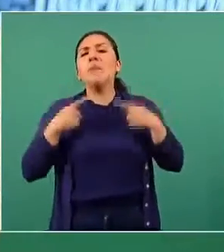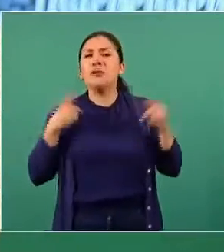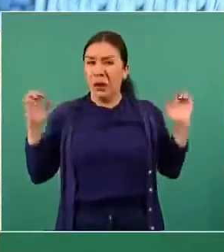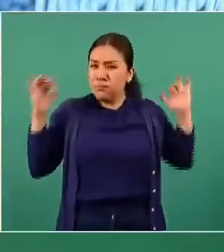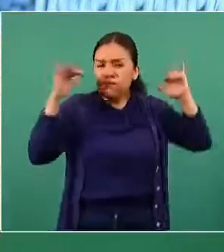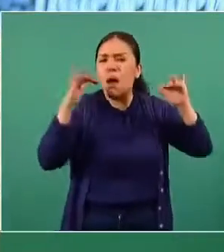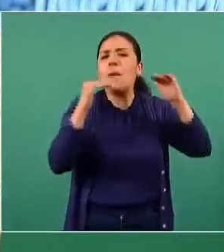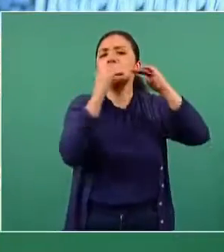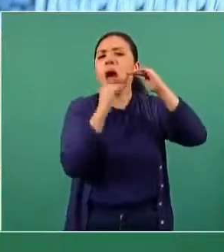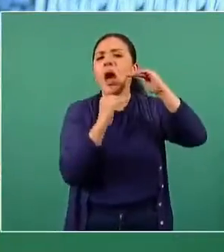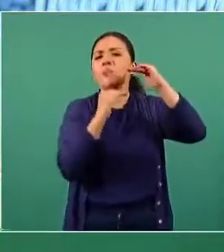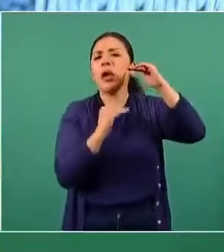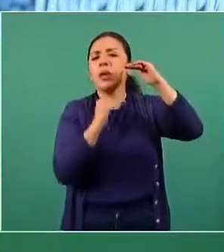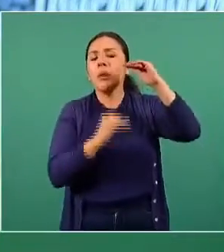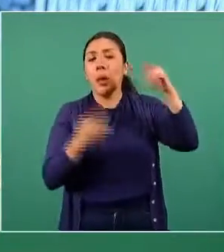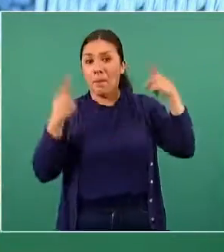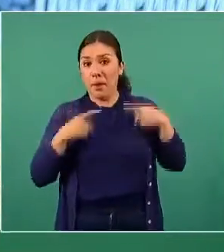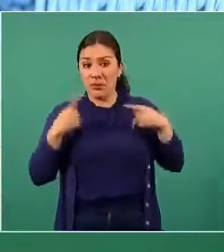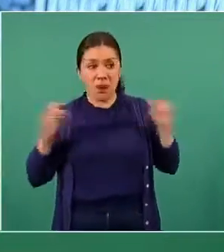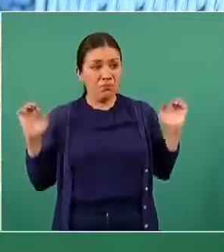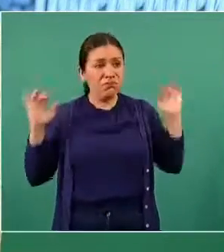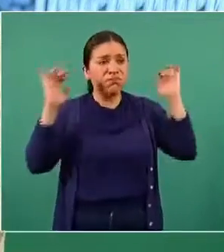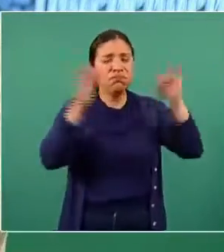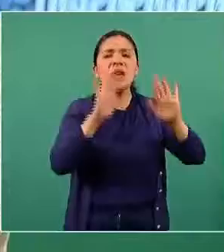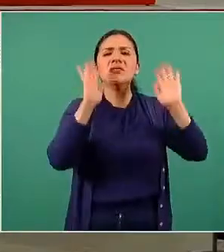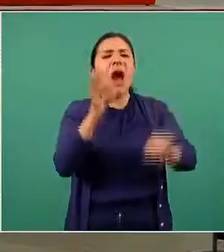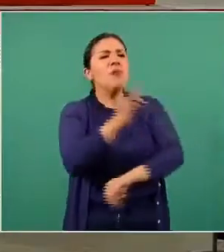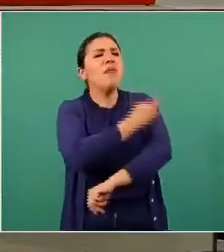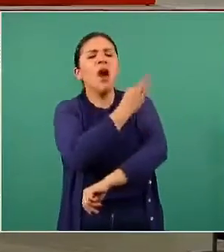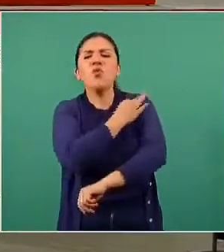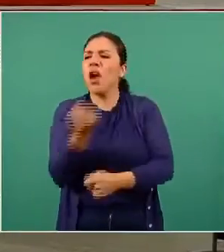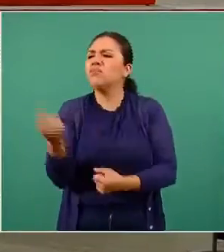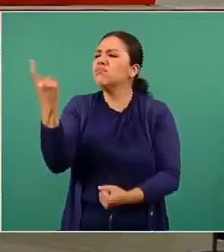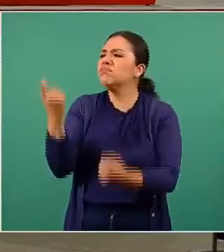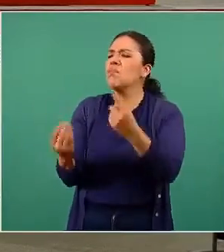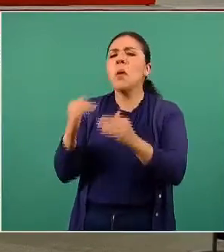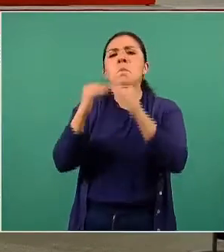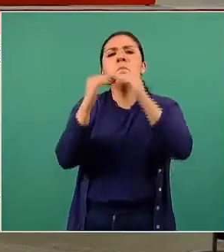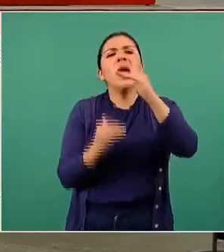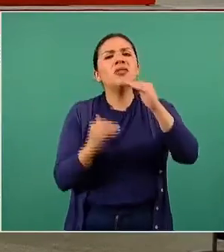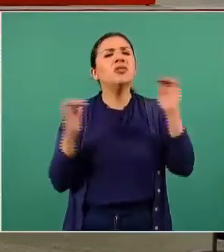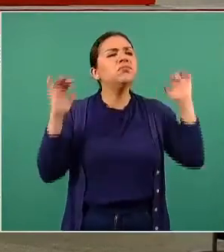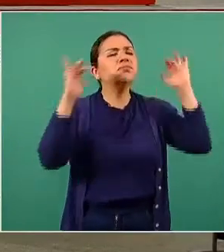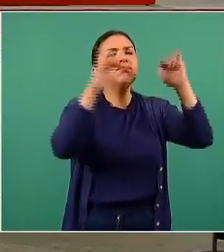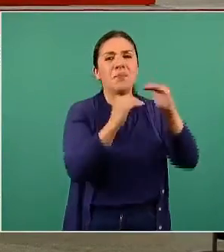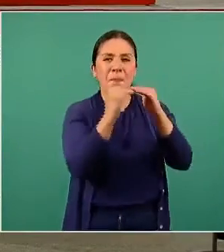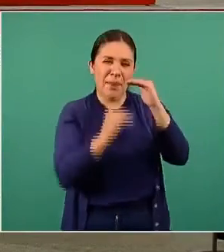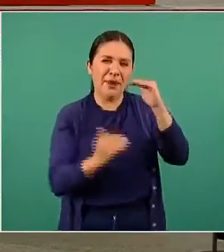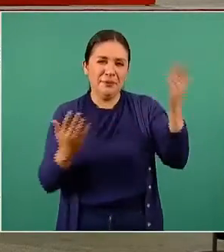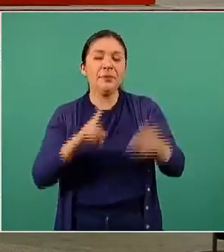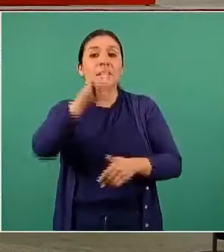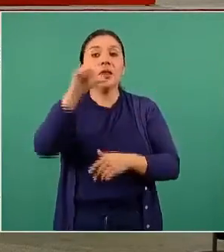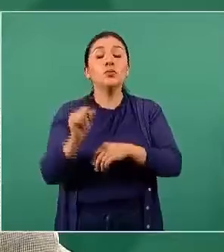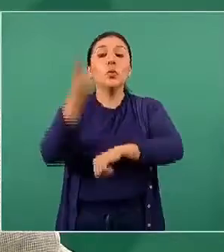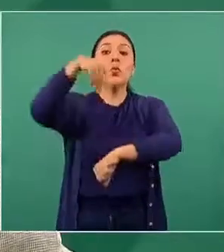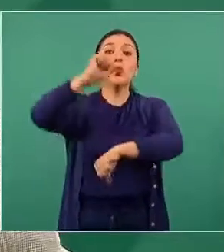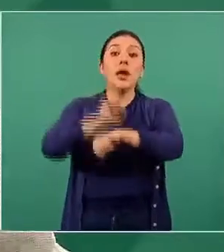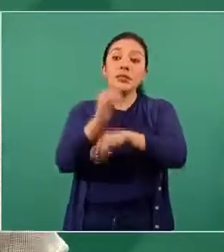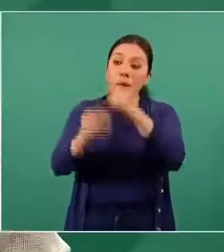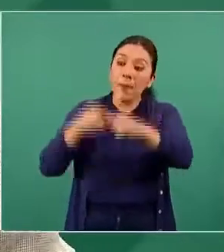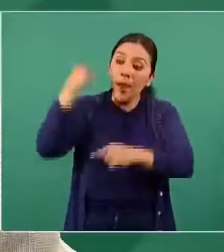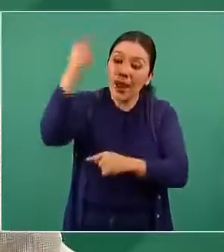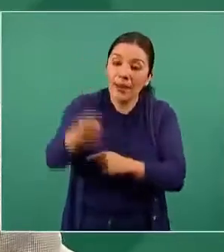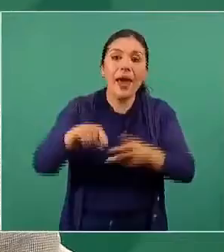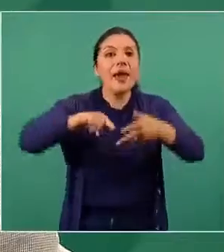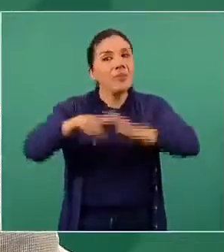ponen diariamente, porque la cantidad de personas pendientes de vacunar, desde luego, se va reduciendo. A la siguiente semana arrancamos